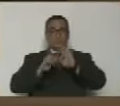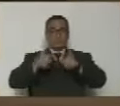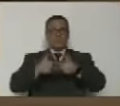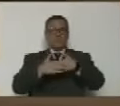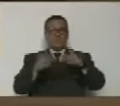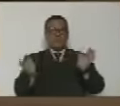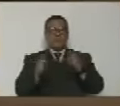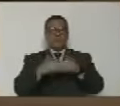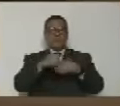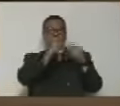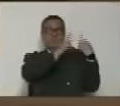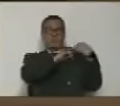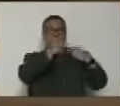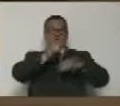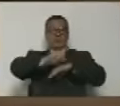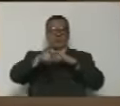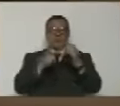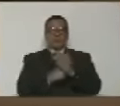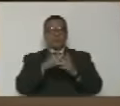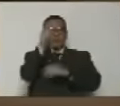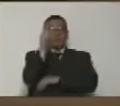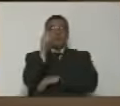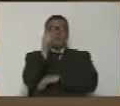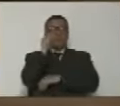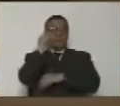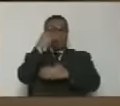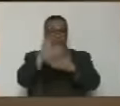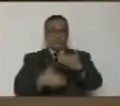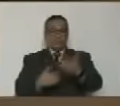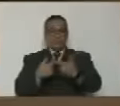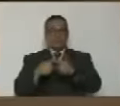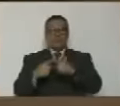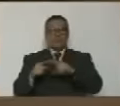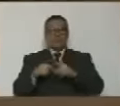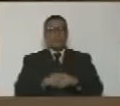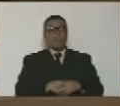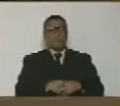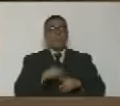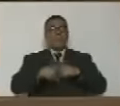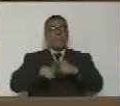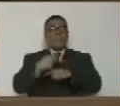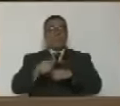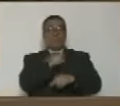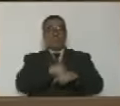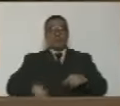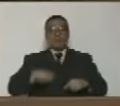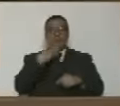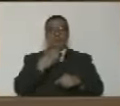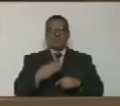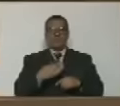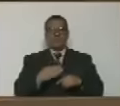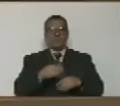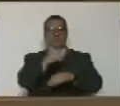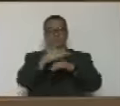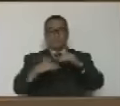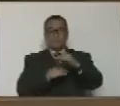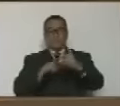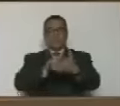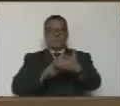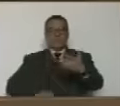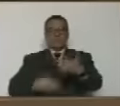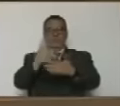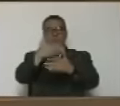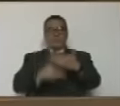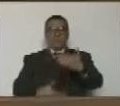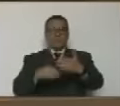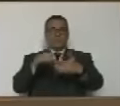con la asistencia de la Junta Directiva en pleno y de las diputadas y de los diputados indicados en lista anexa. Acto seguido, el presidente solicitó del subsecretario la lectura del